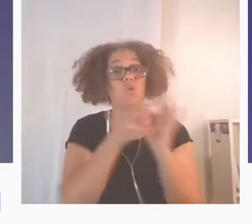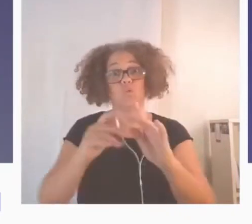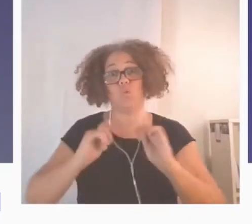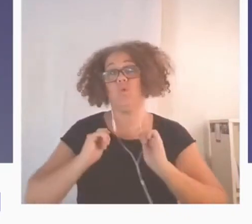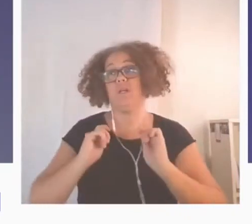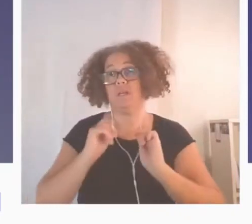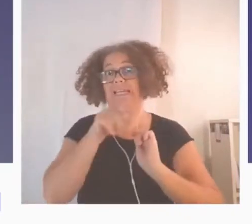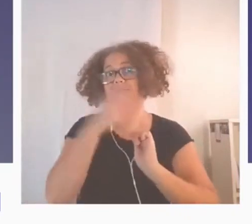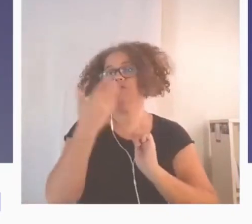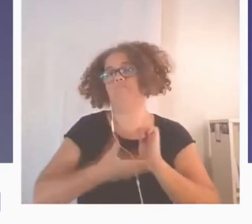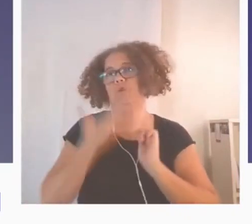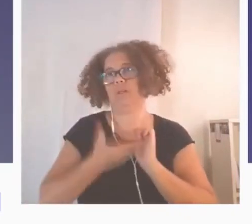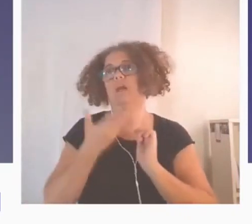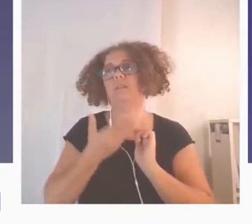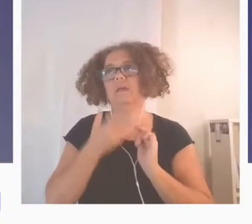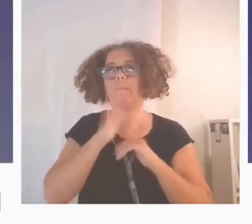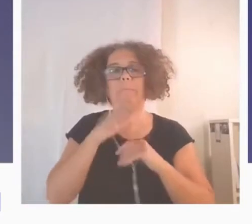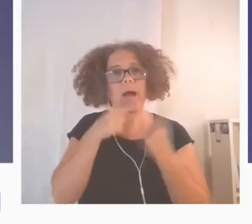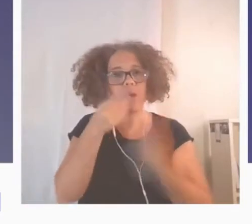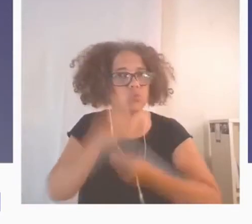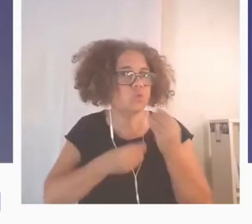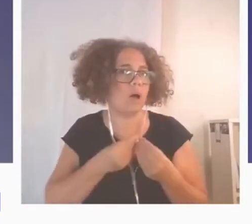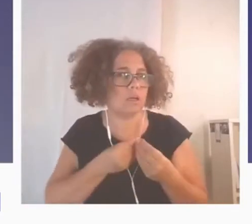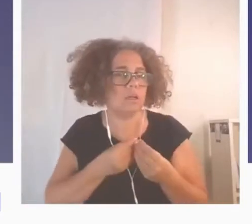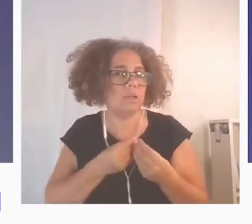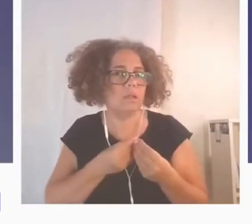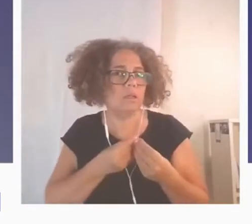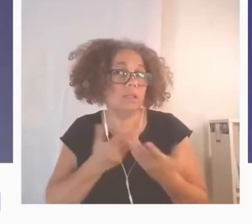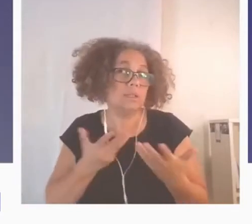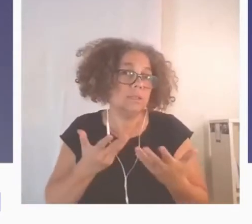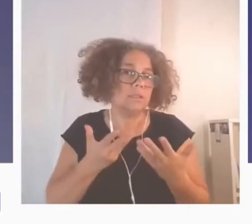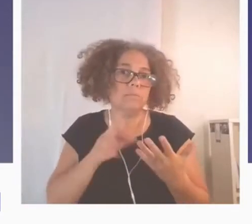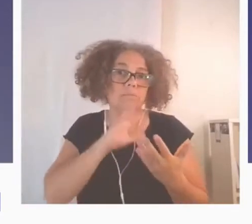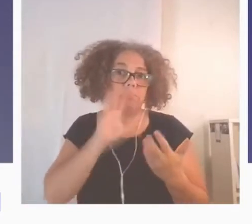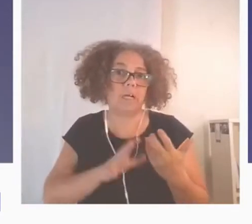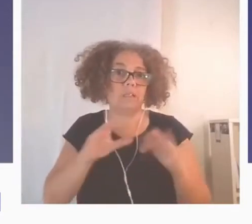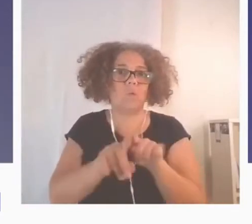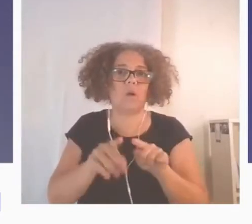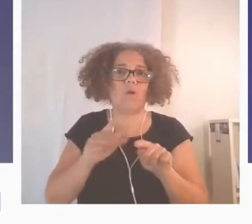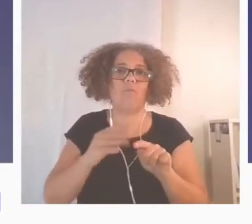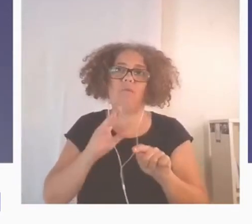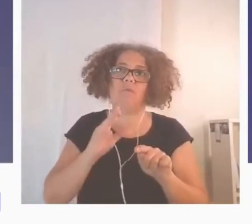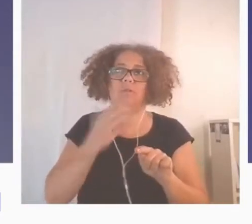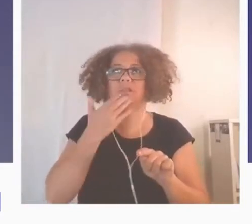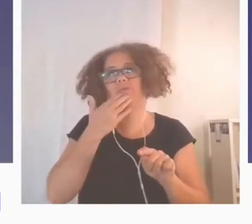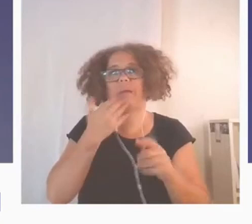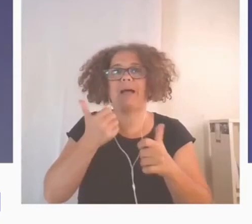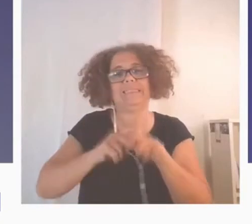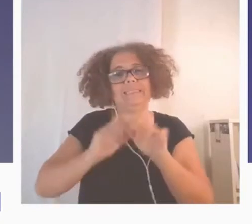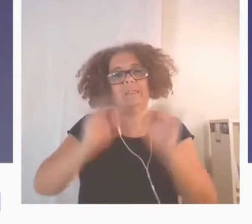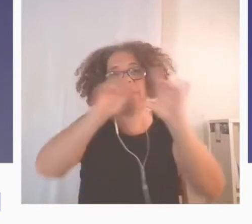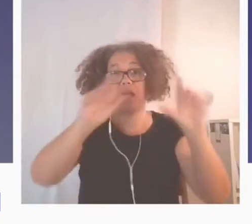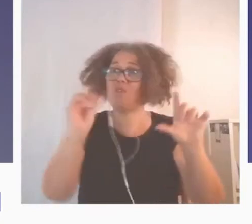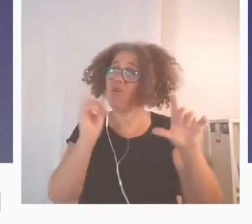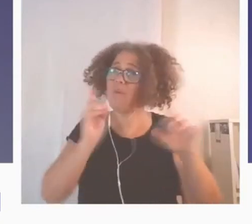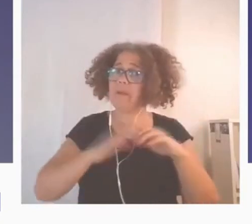que sepamos utilizar también, ¿no?, y suena un poco más empresarial, pero utilizar la cultura para llegar a las